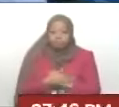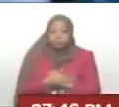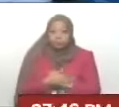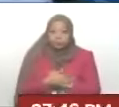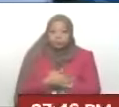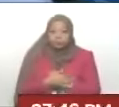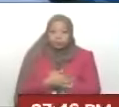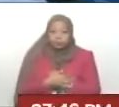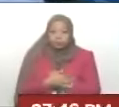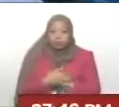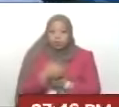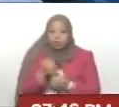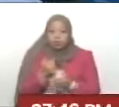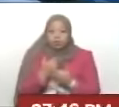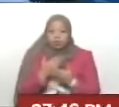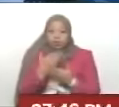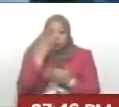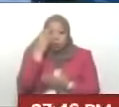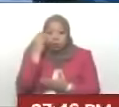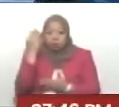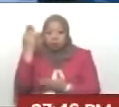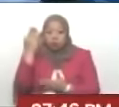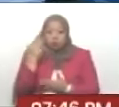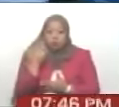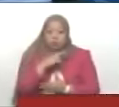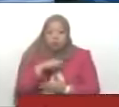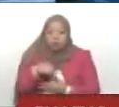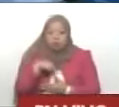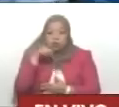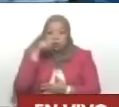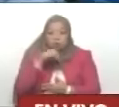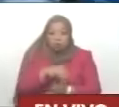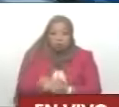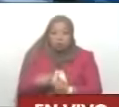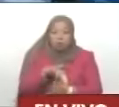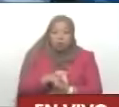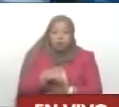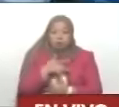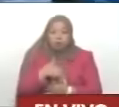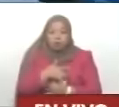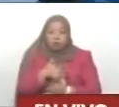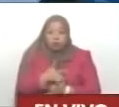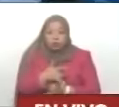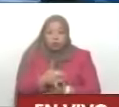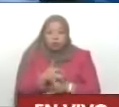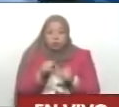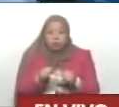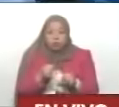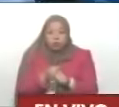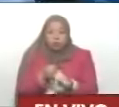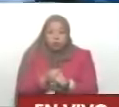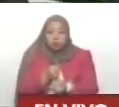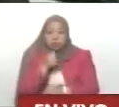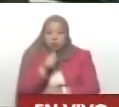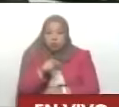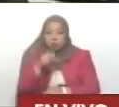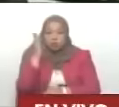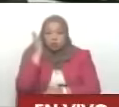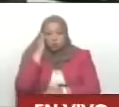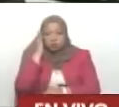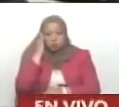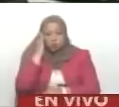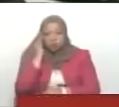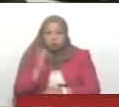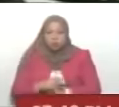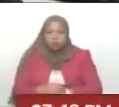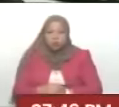En manos de Dios estoy. Y de nuestro pueblo. Así que seguiremos intentando. Usted sabe que ellos